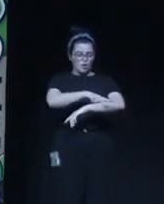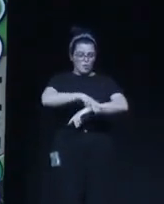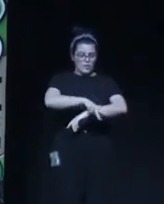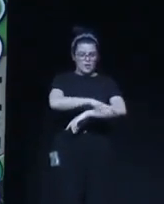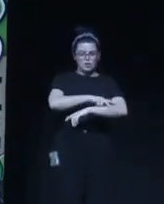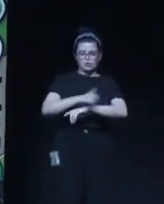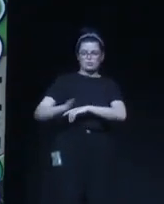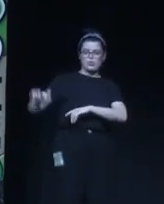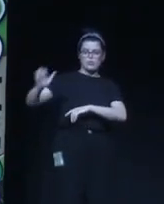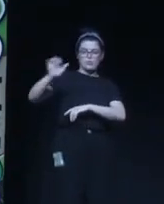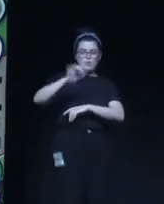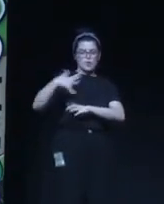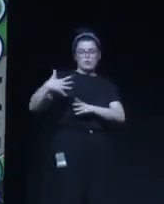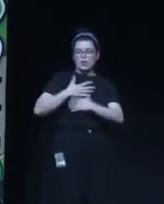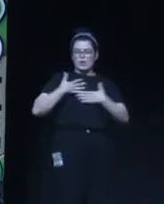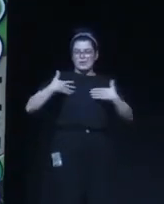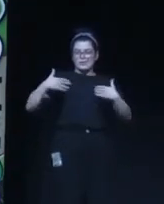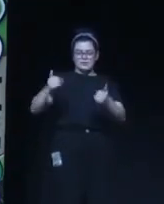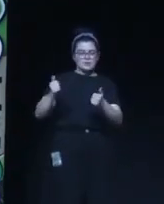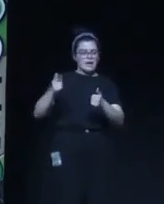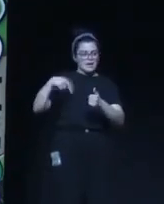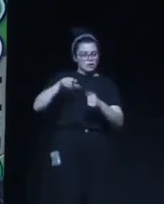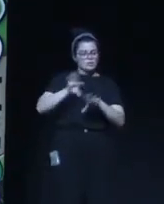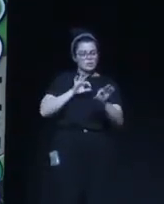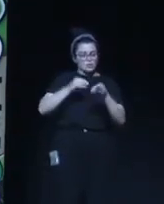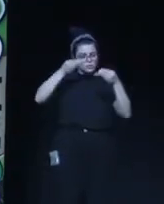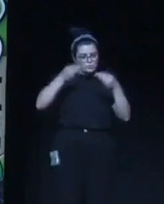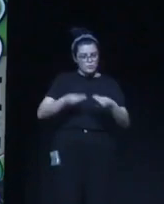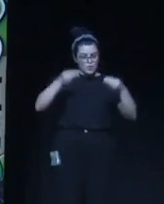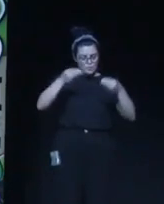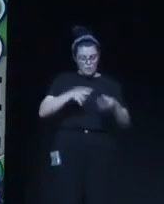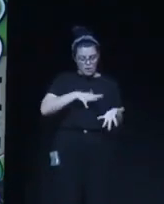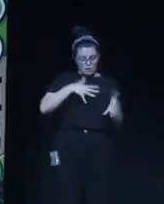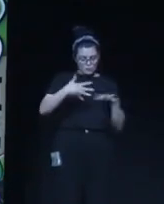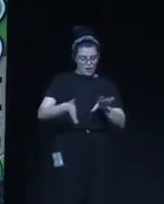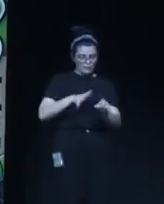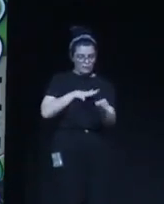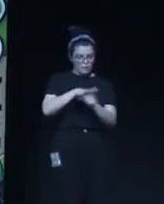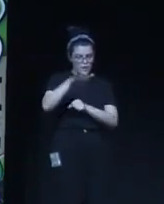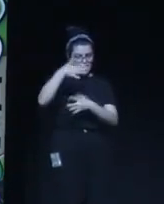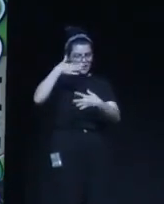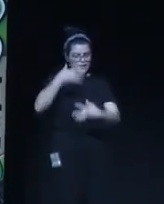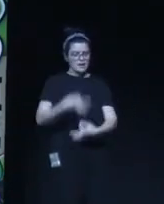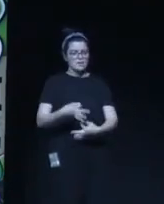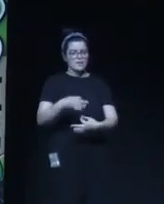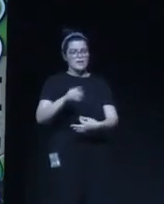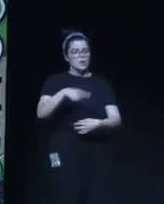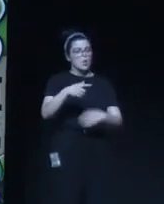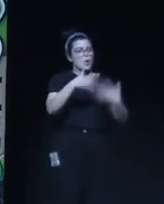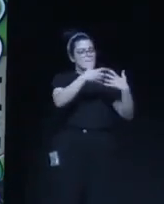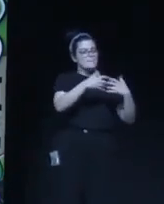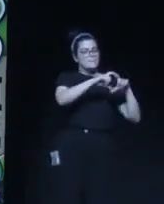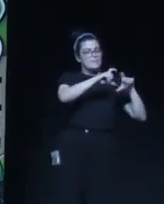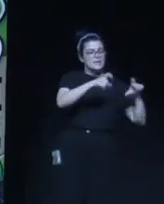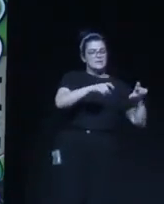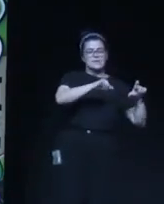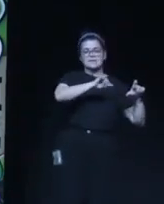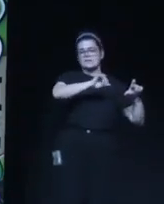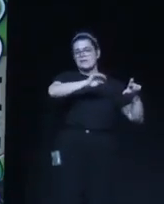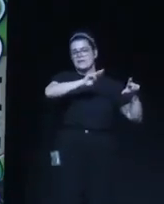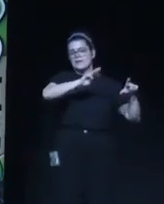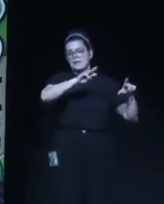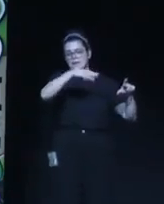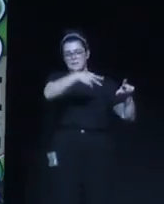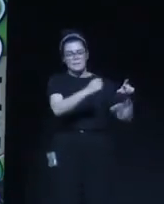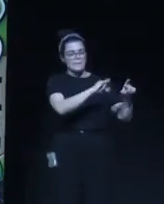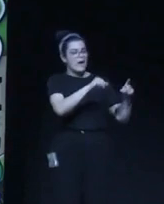de europeo, donde sea, pues se tomen decisiones de calado, y al fin este tipo de empresas y Repsol y Suyoni Maz, Iberdola o quien sea,